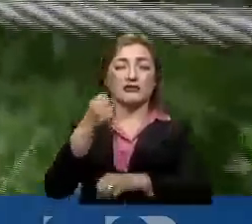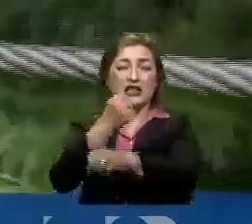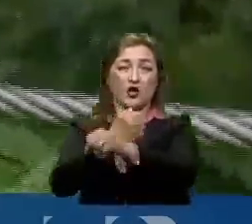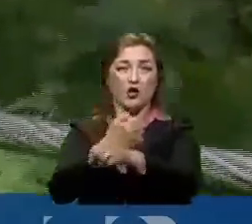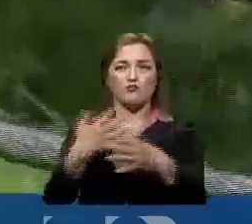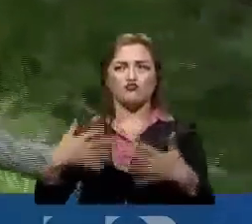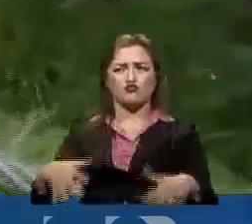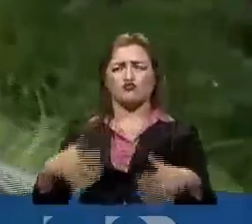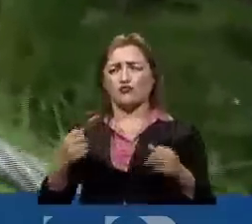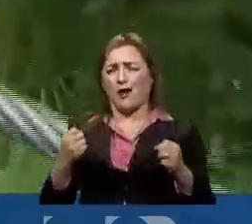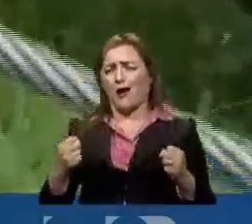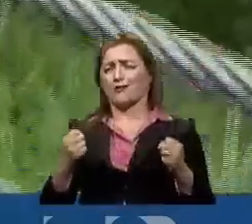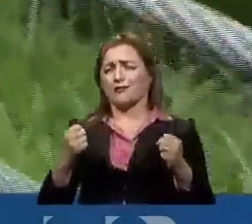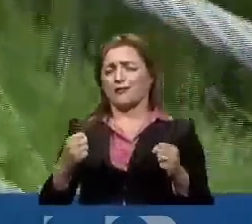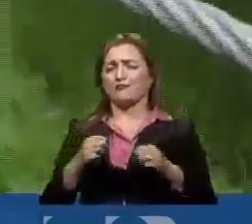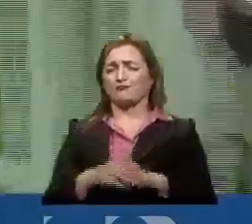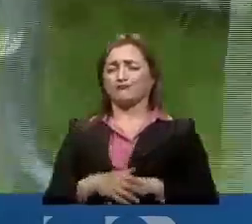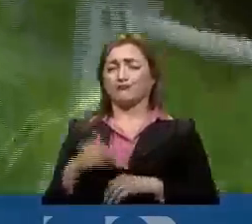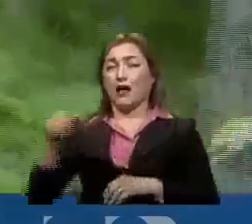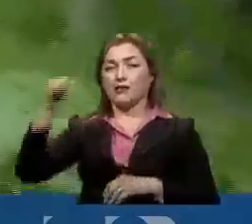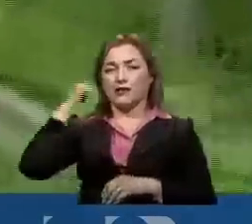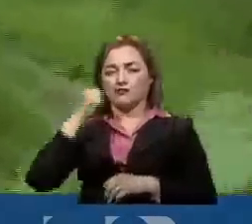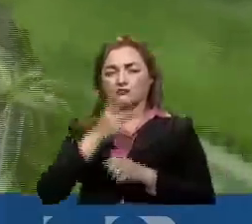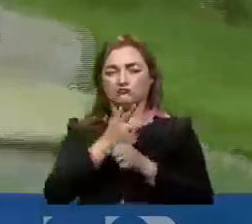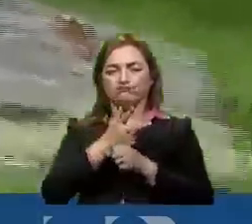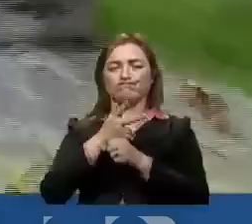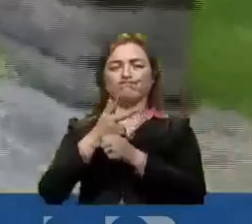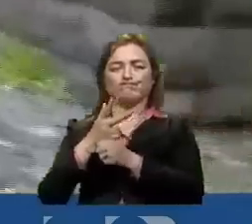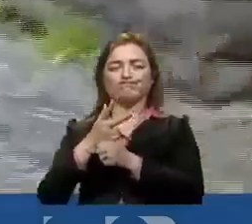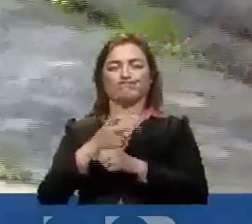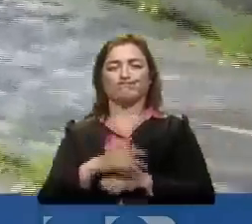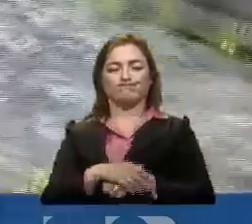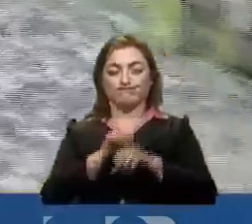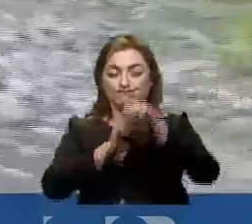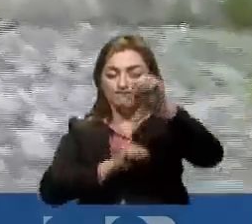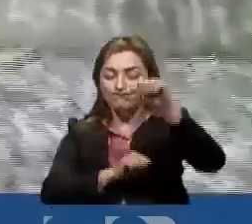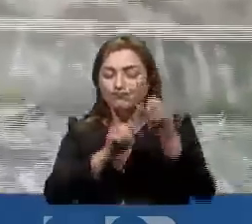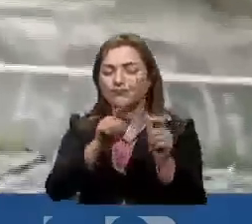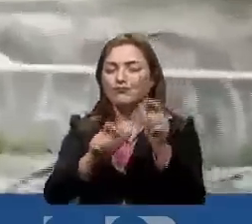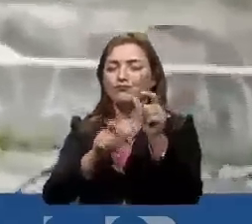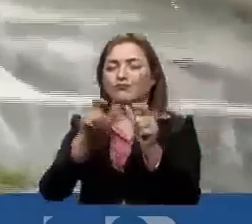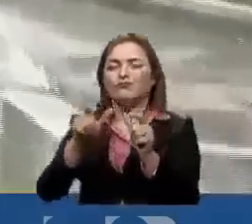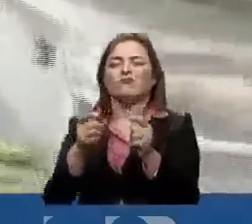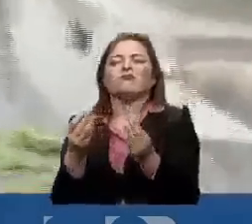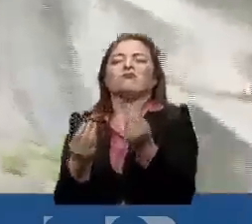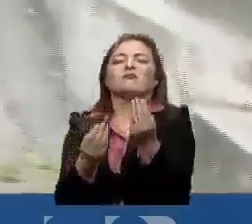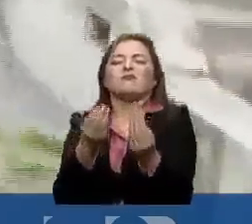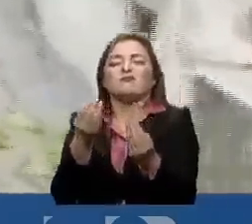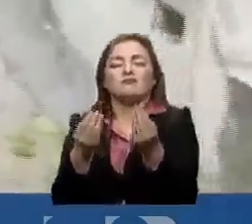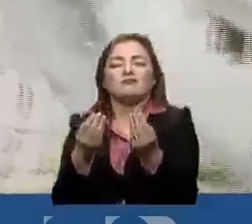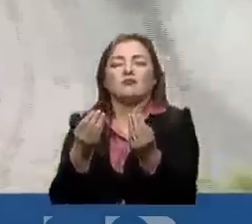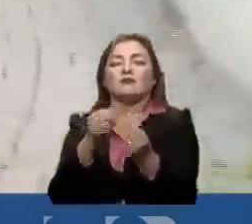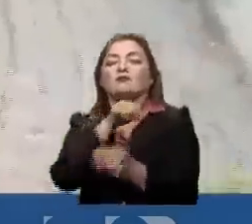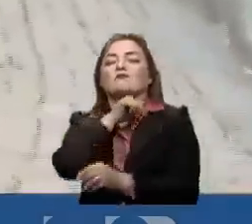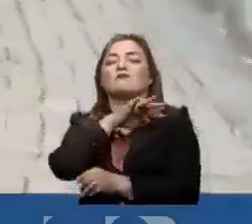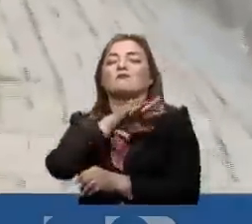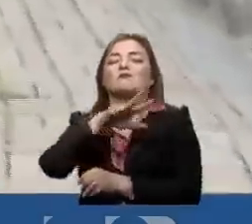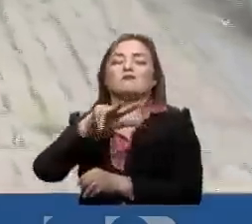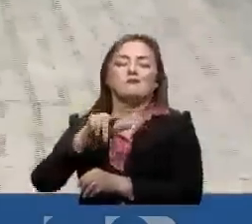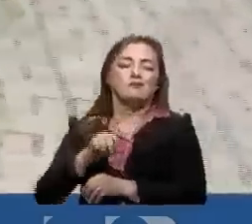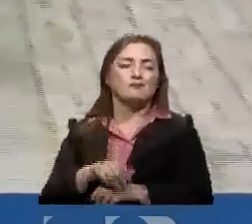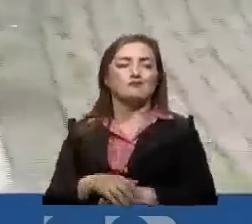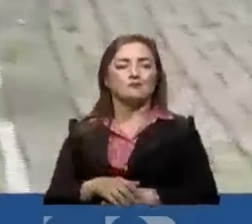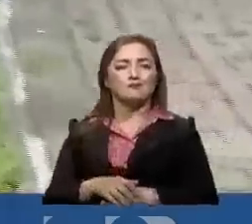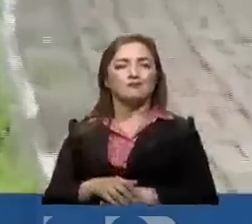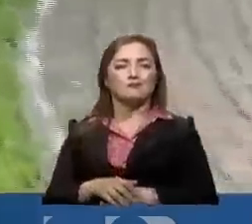Roque, donde también estuvimos ayer presentes y donde pues encontraron a varias personas que se dedican a delinquir, se dedican